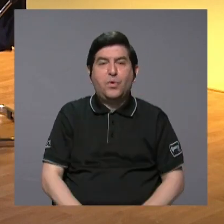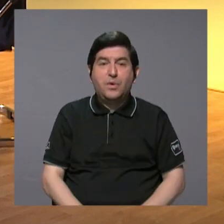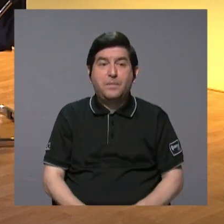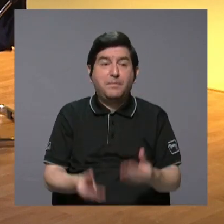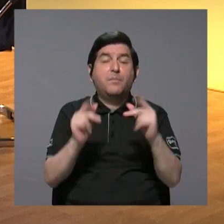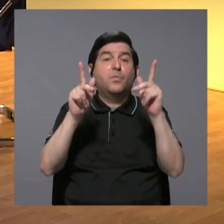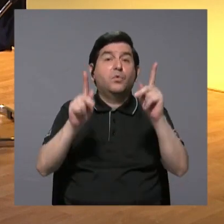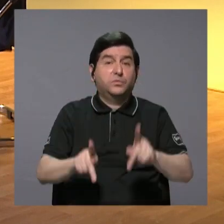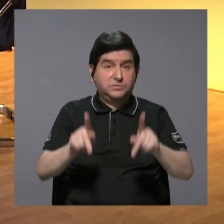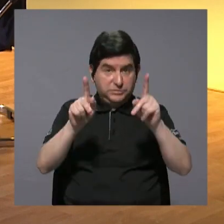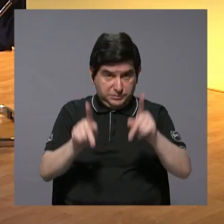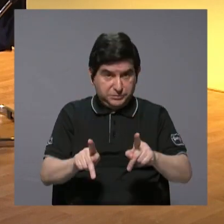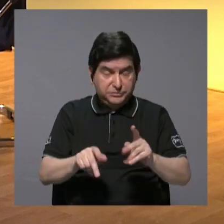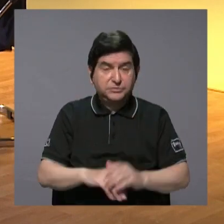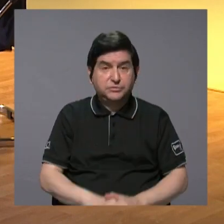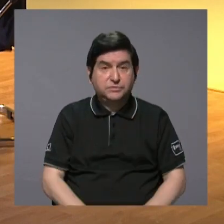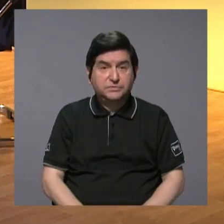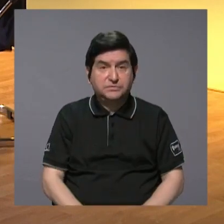mucha gente